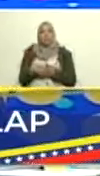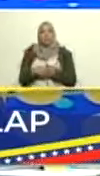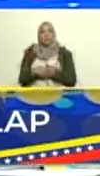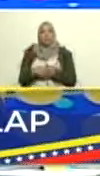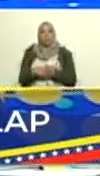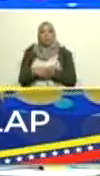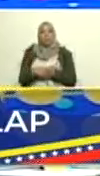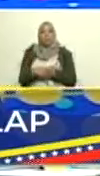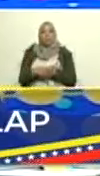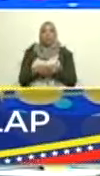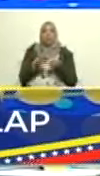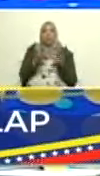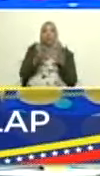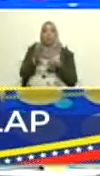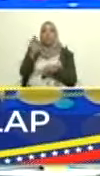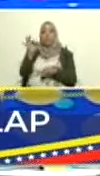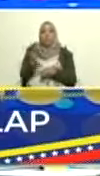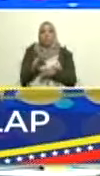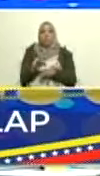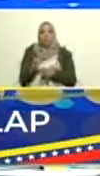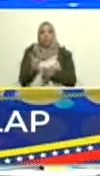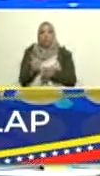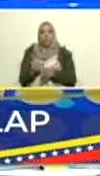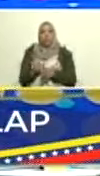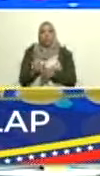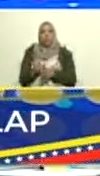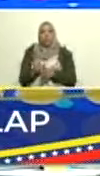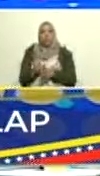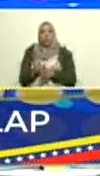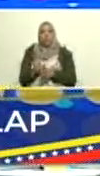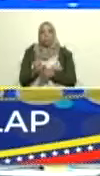a 80%.